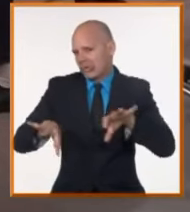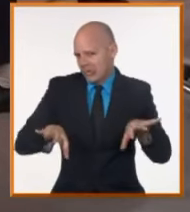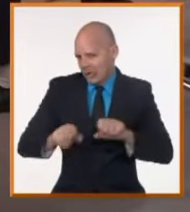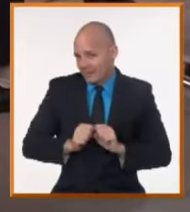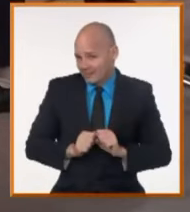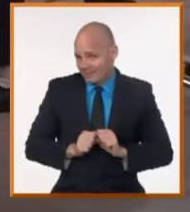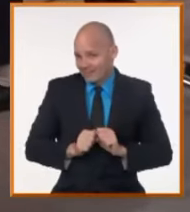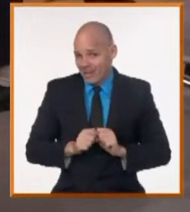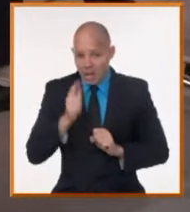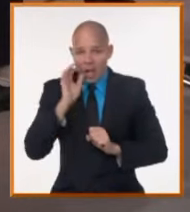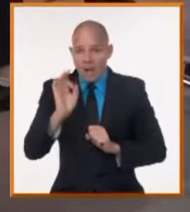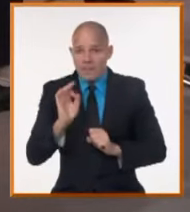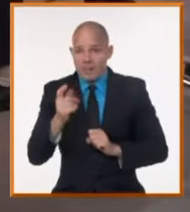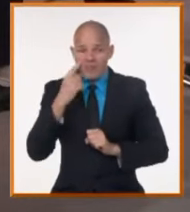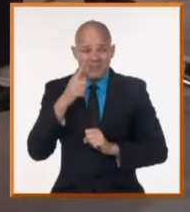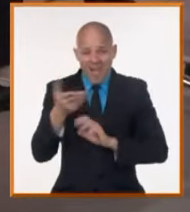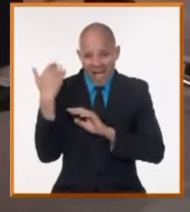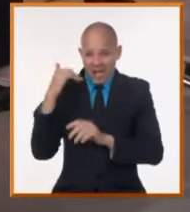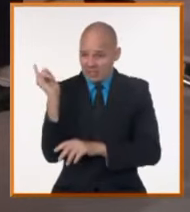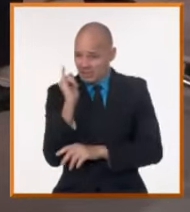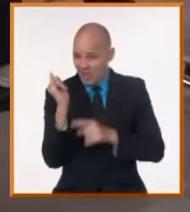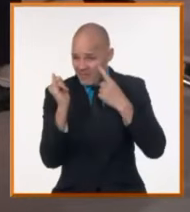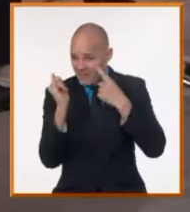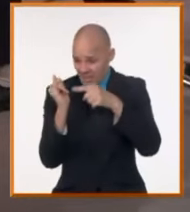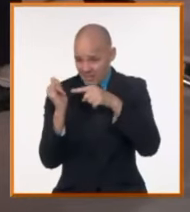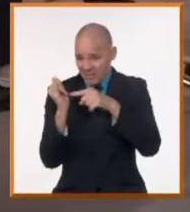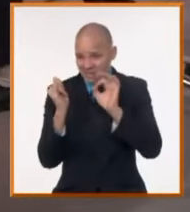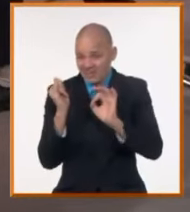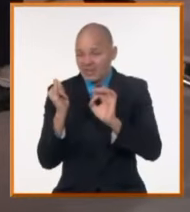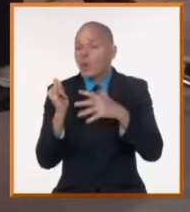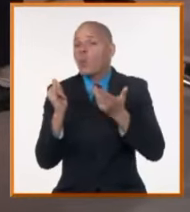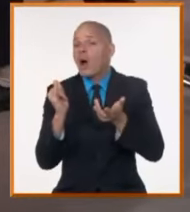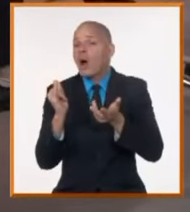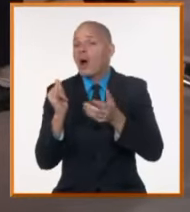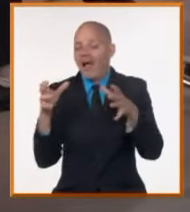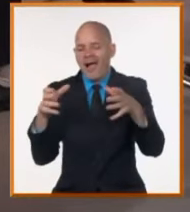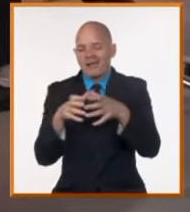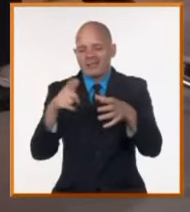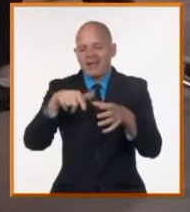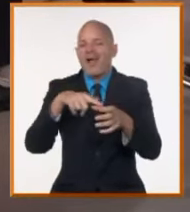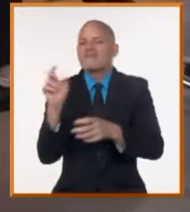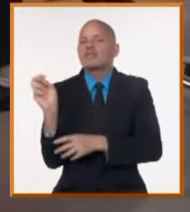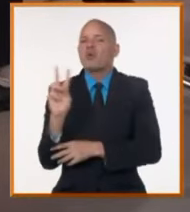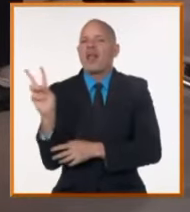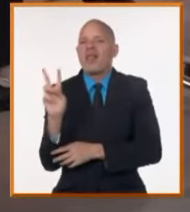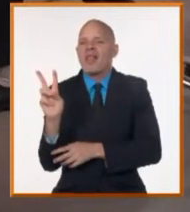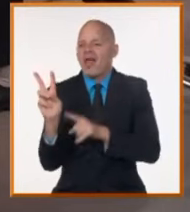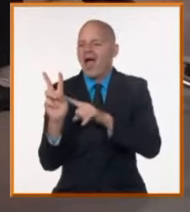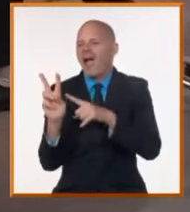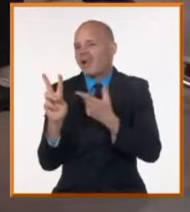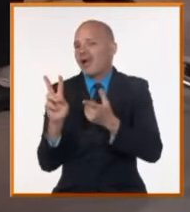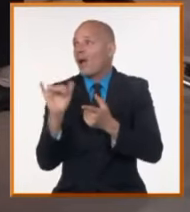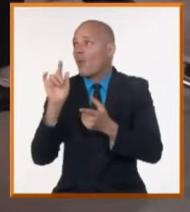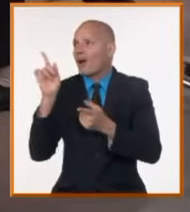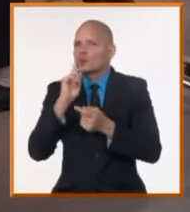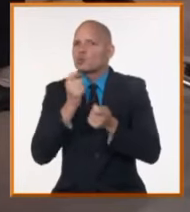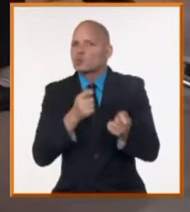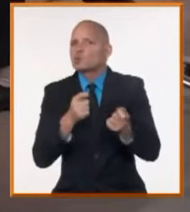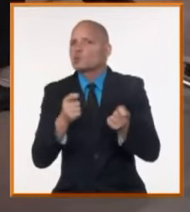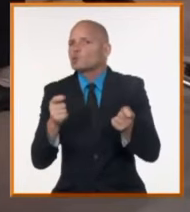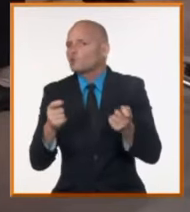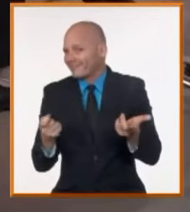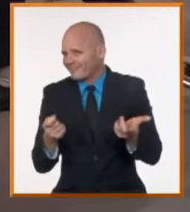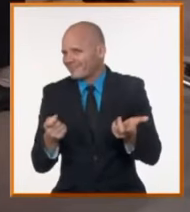bolivarianismo contra monroísmo, ¿no? De eso también se trataba, ¿no? Efectivamente. Bueno, un saludo, realmente un placer poder